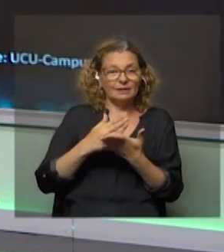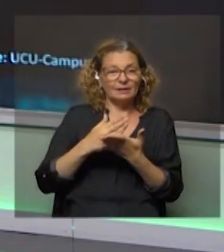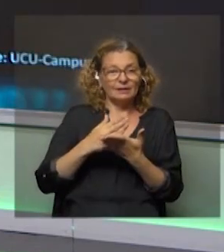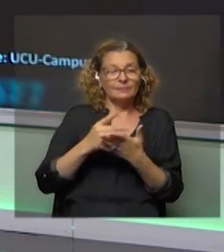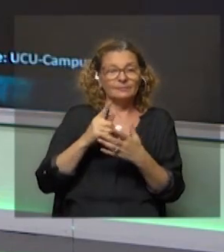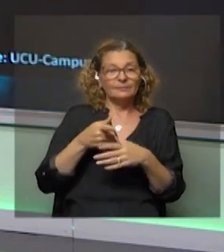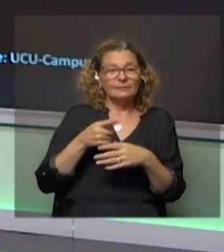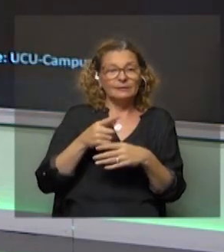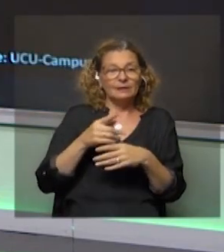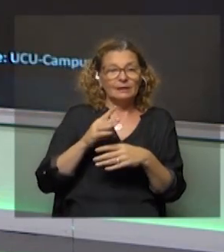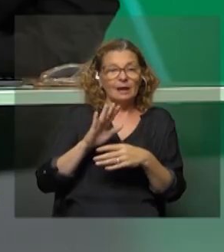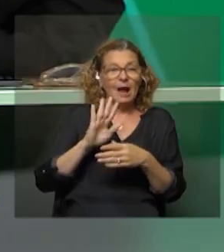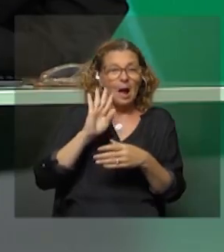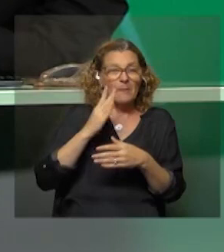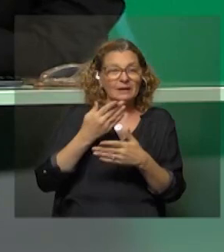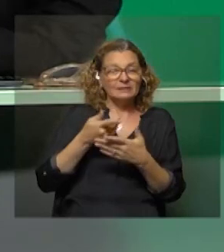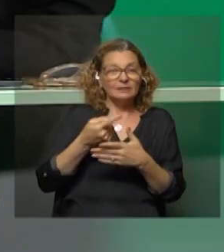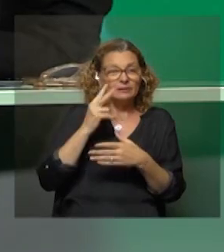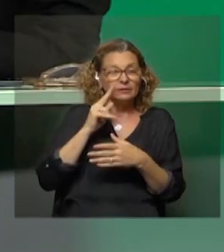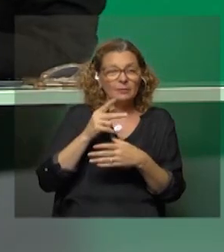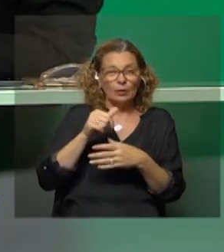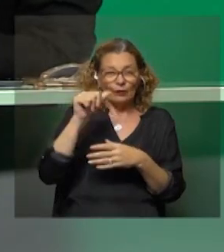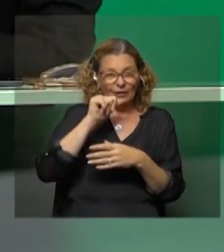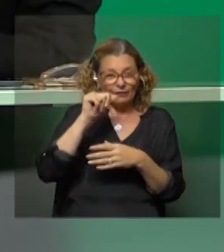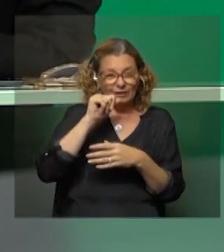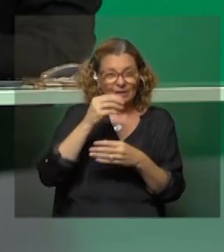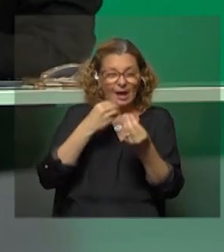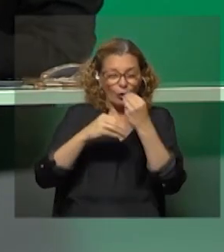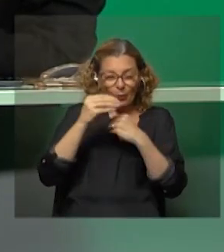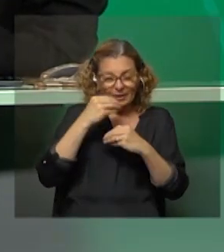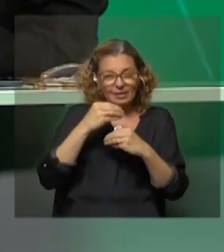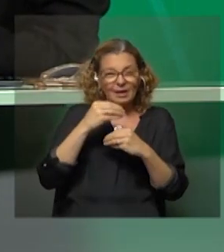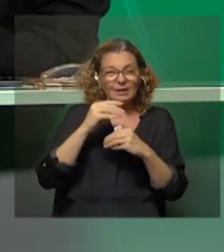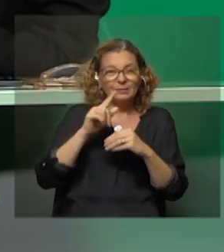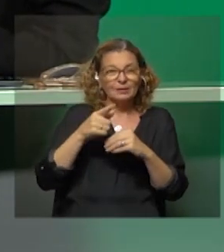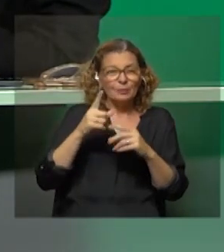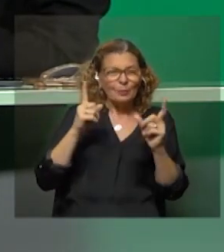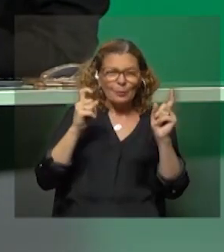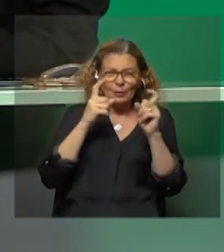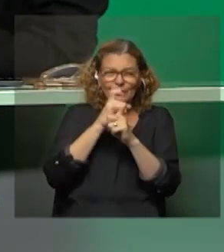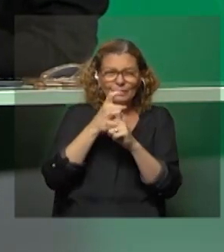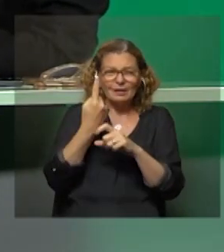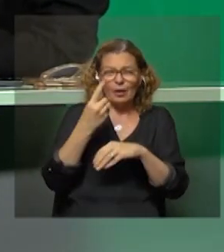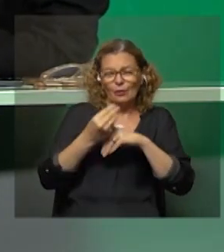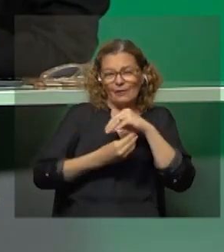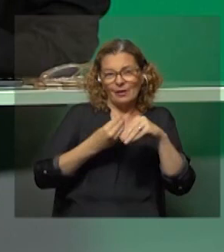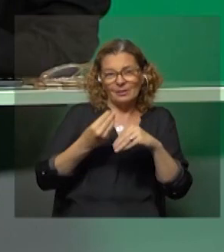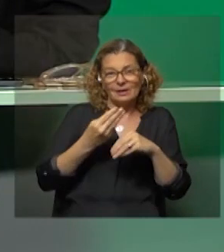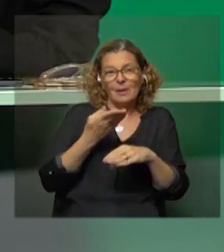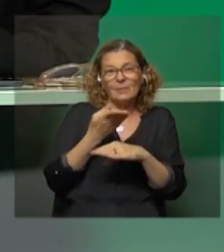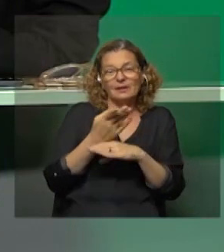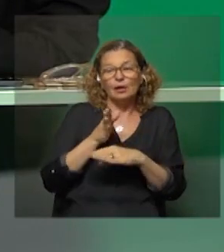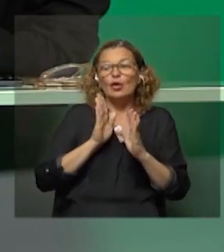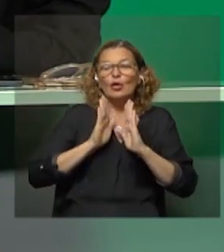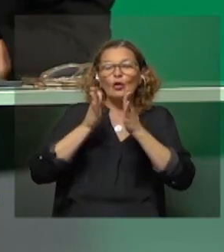el litoral aparte en ese caso Germán también en el caso de las bebidas los alimentos no se hace muy difícil a una familia pedirle que